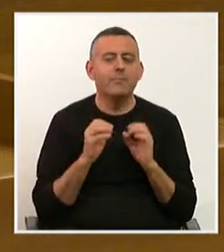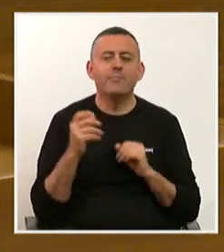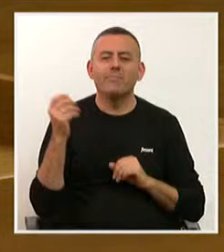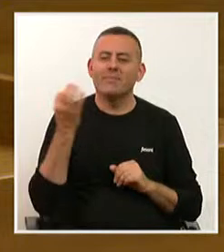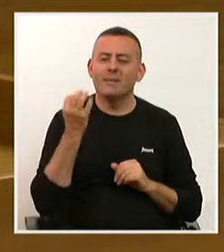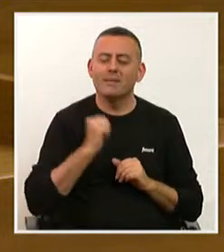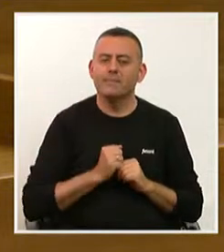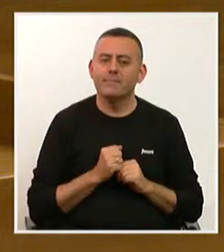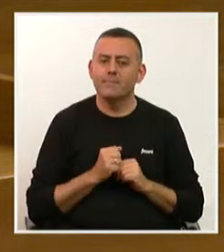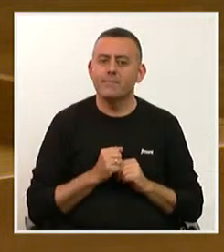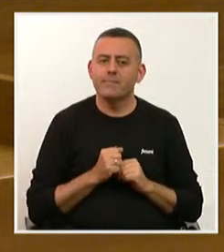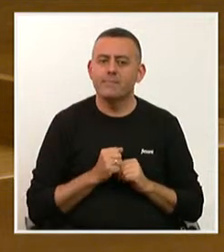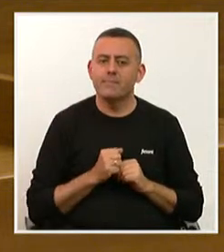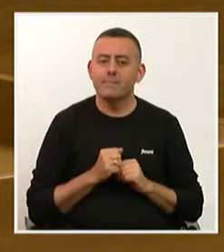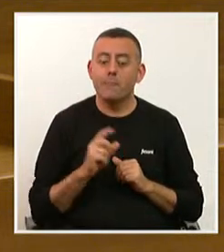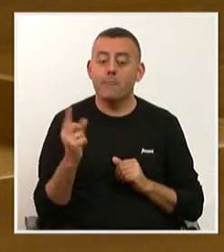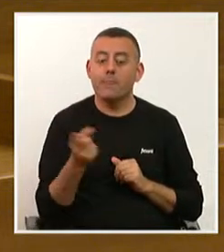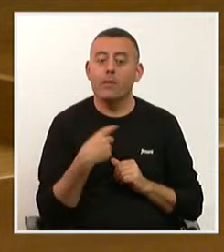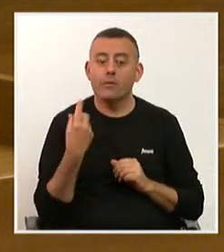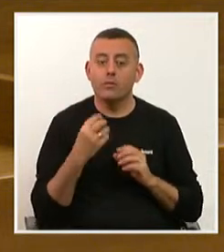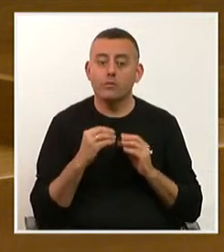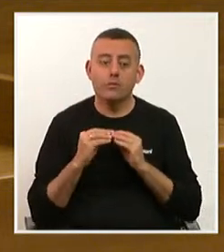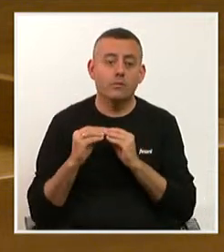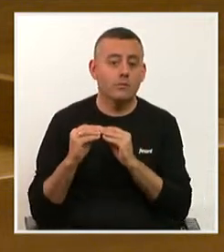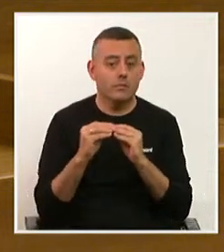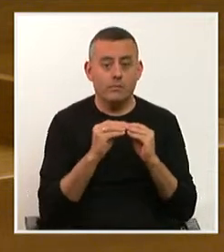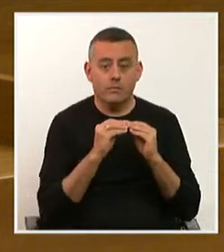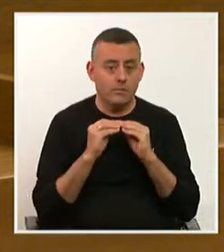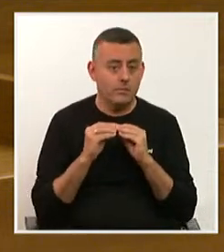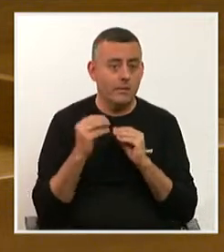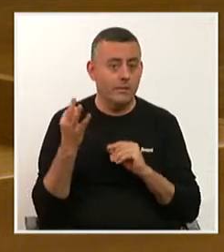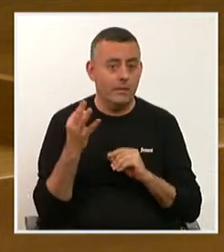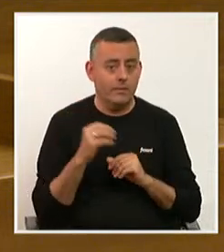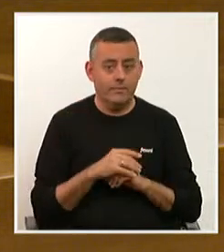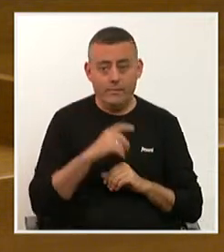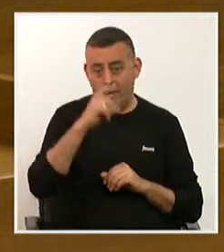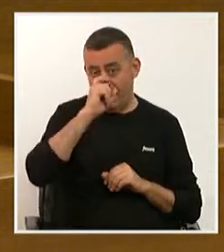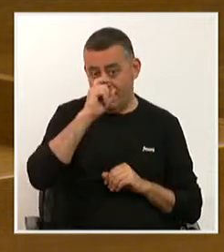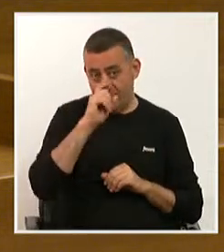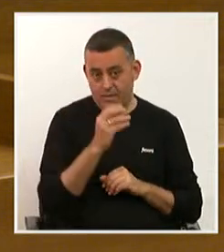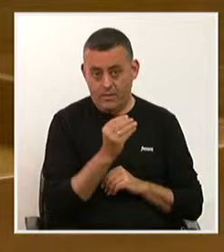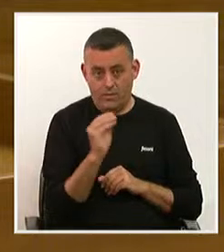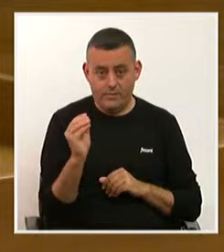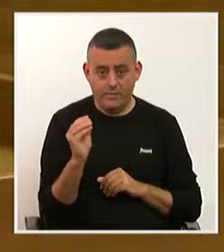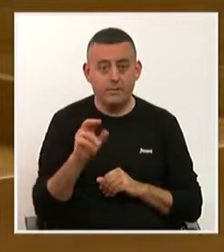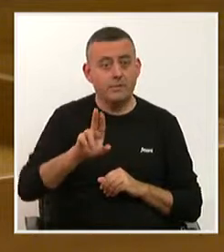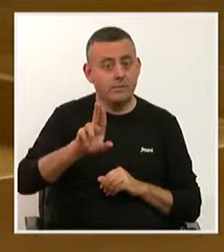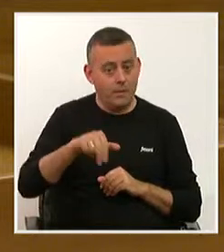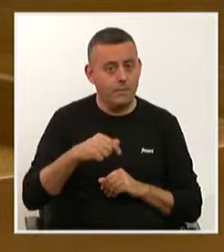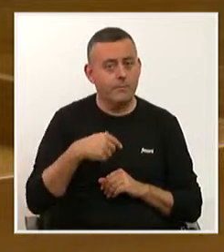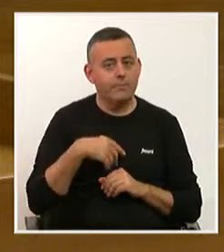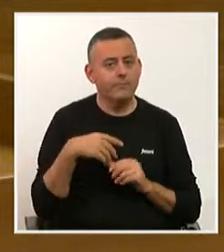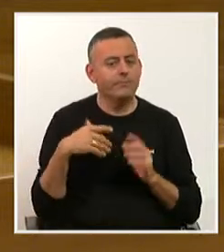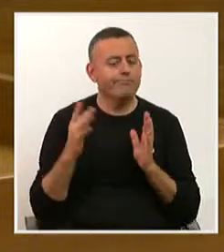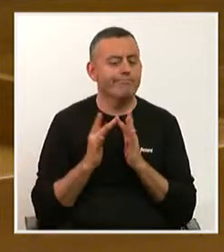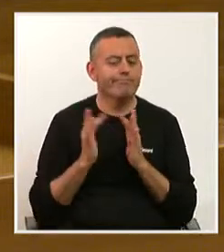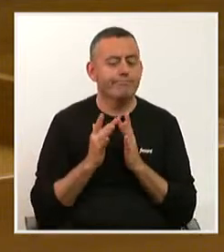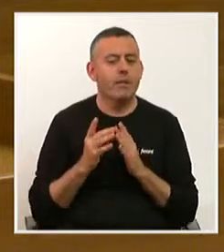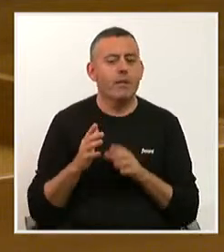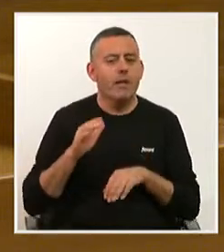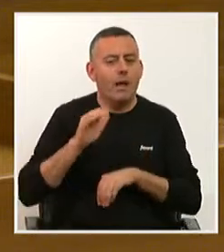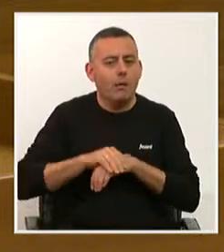una una Cos en coment Y es que am y amig familiar